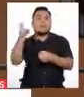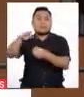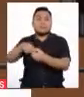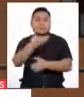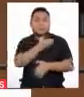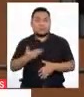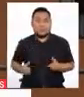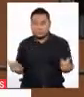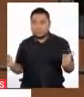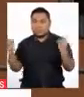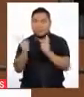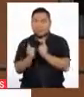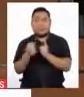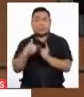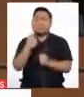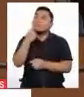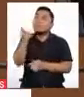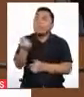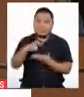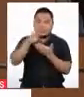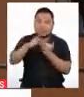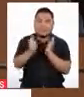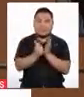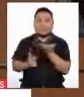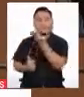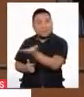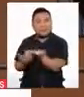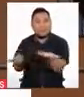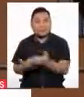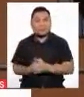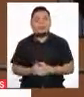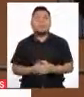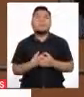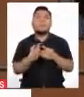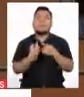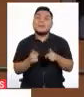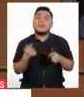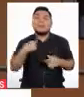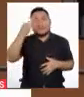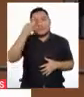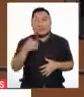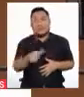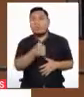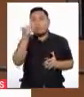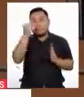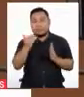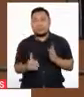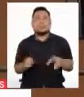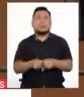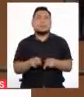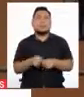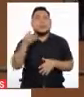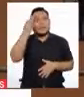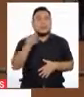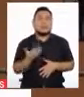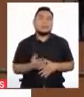Eso es lo que planteamos. Al igual que las otras medidas que se han tomado, que creemos que son no solamente